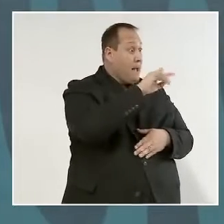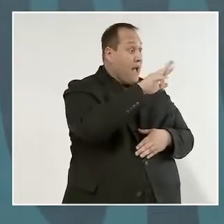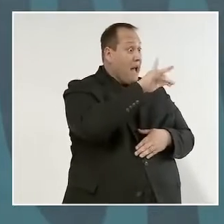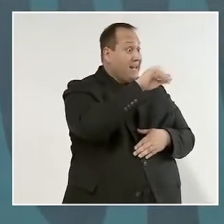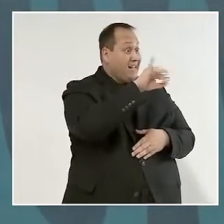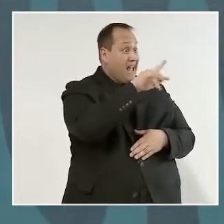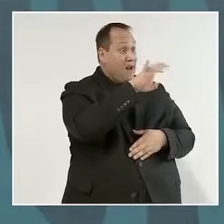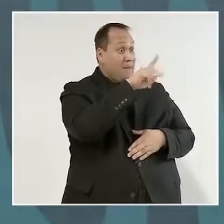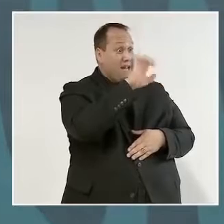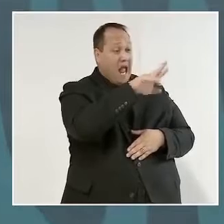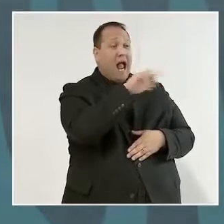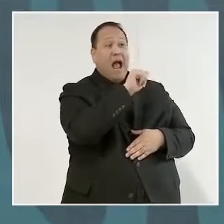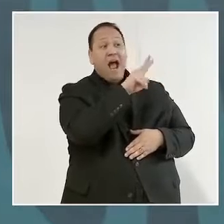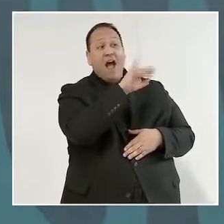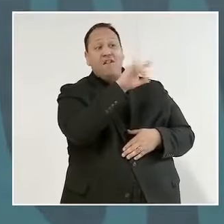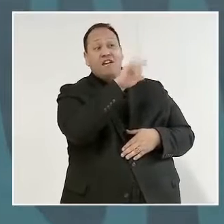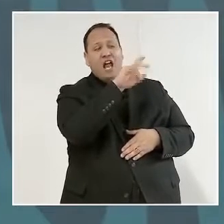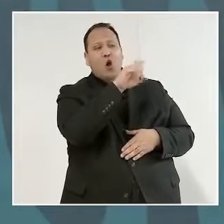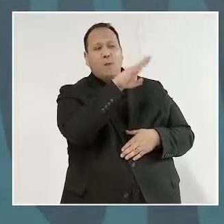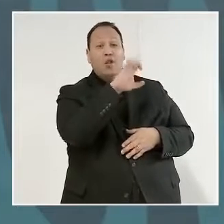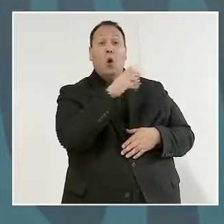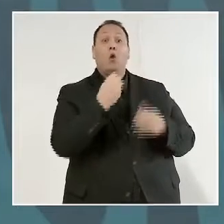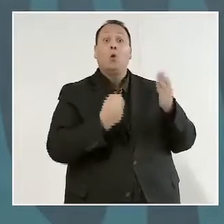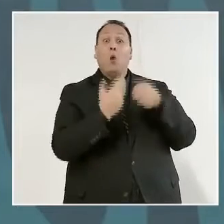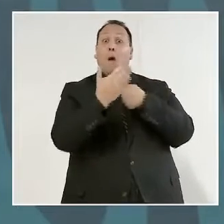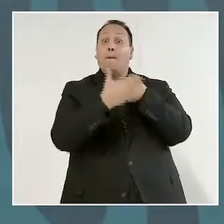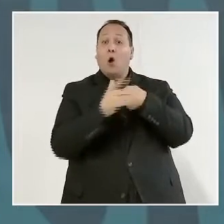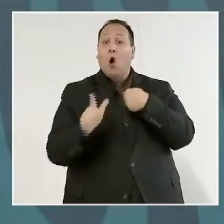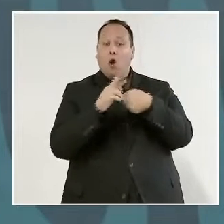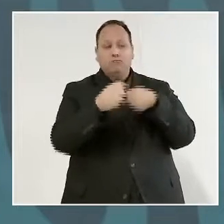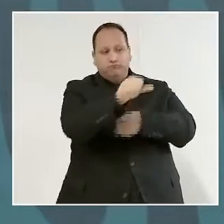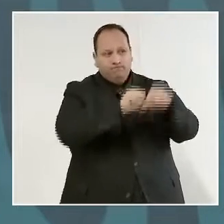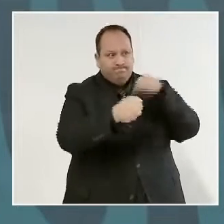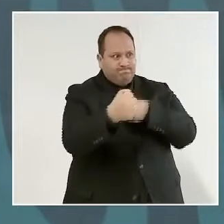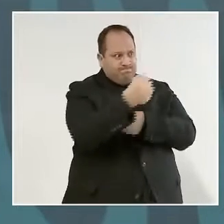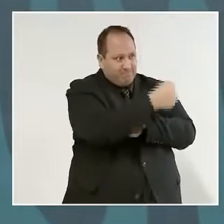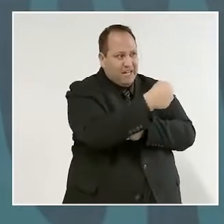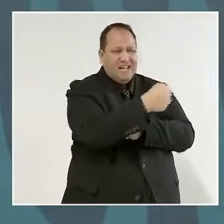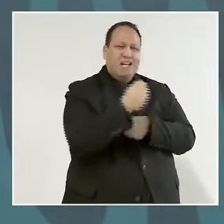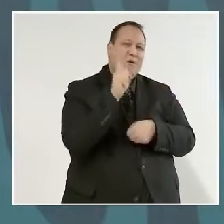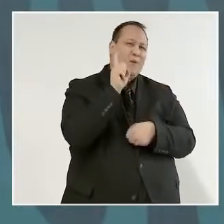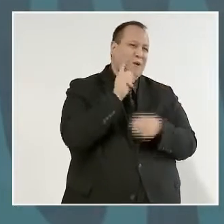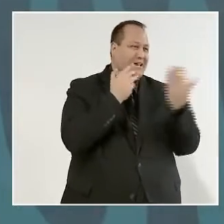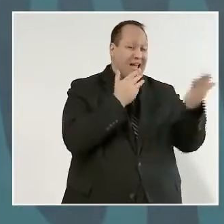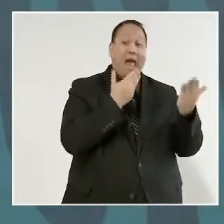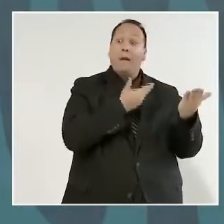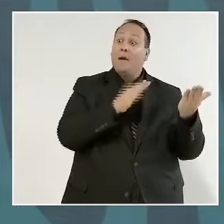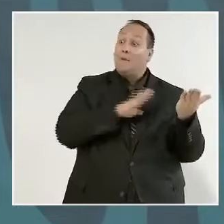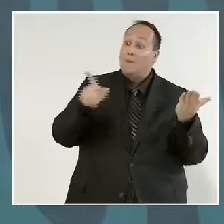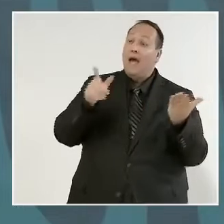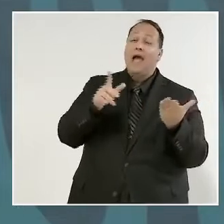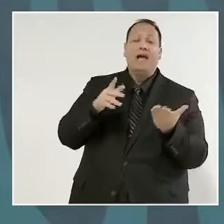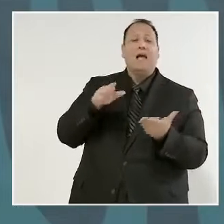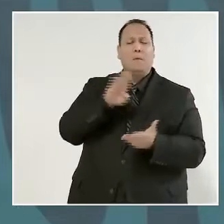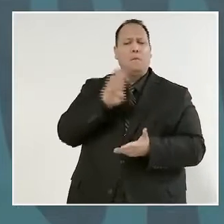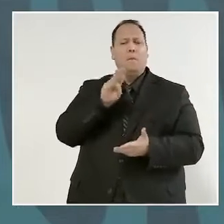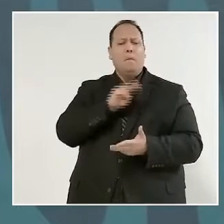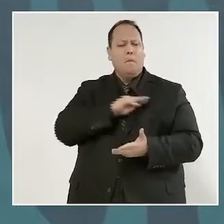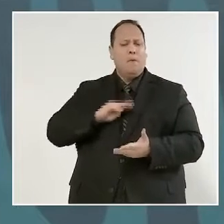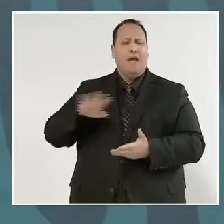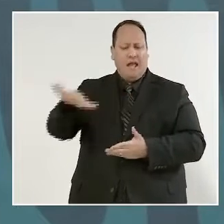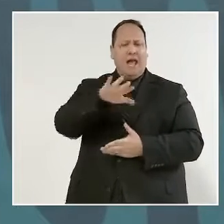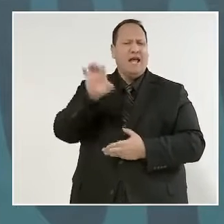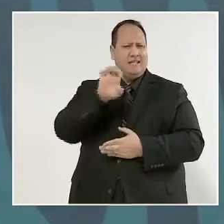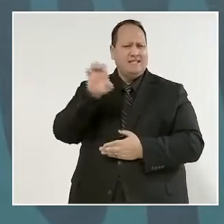del Pilar Ávila Olmedo, gobernadora electa de Baja California, al presidente municipal de Ensenada, Armando